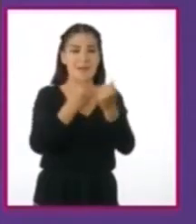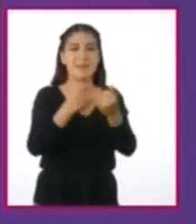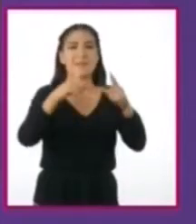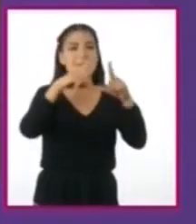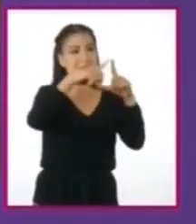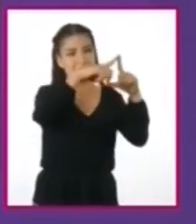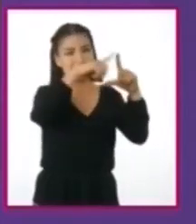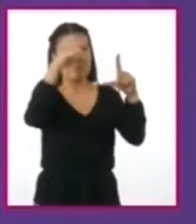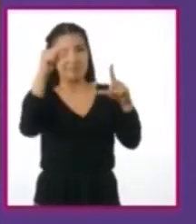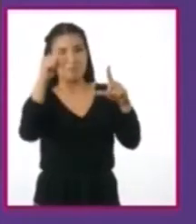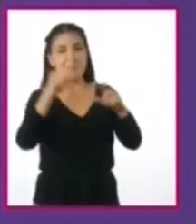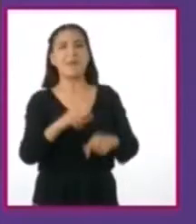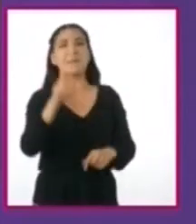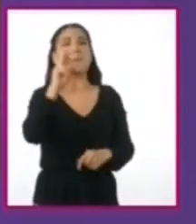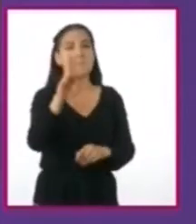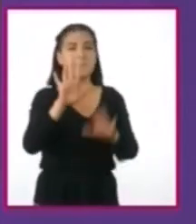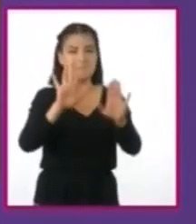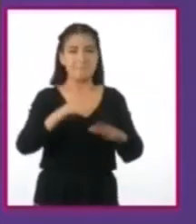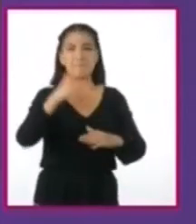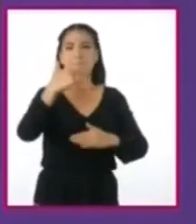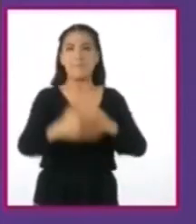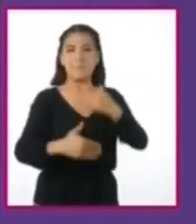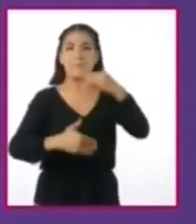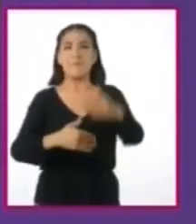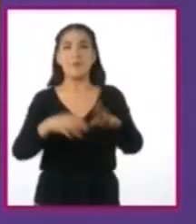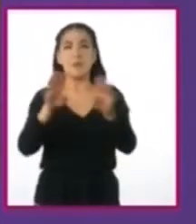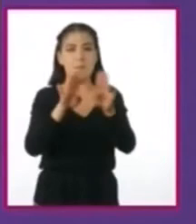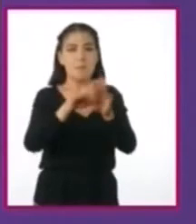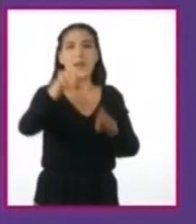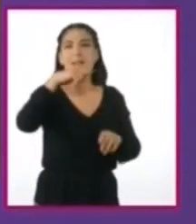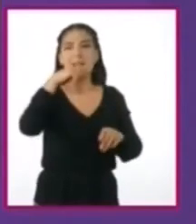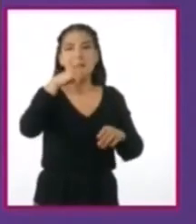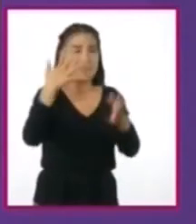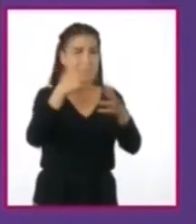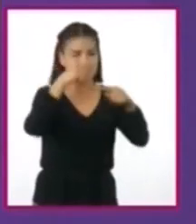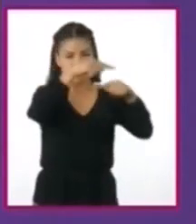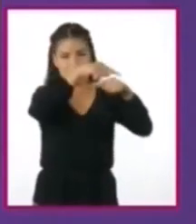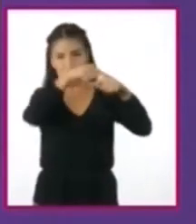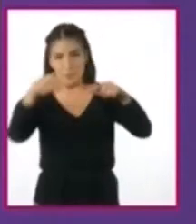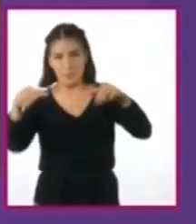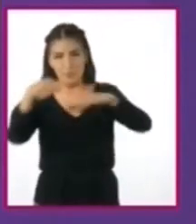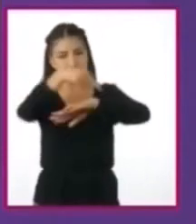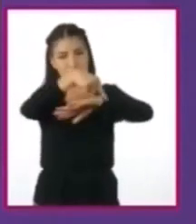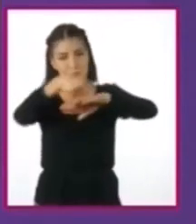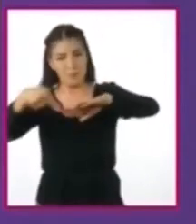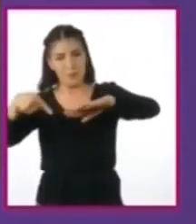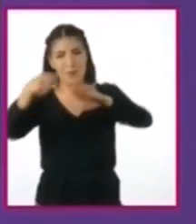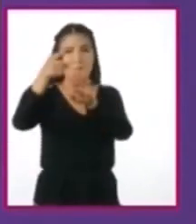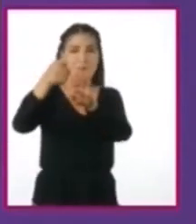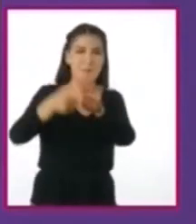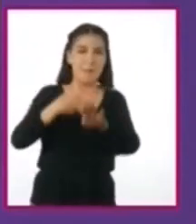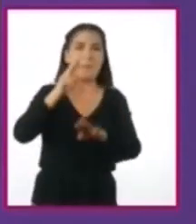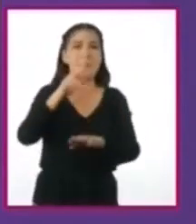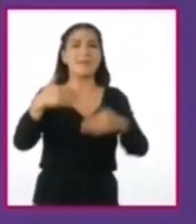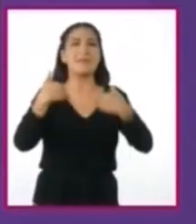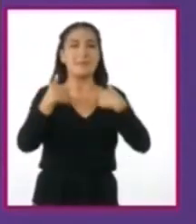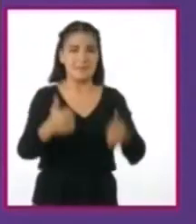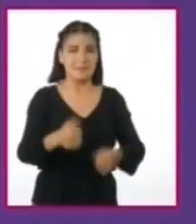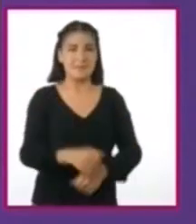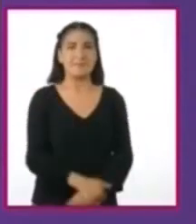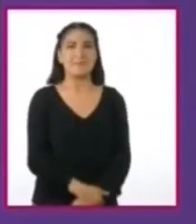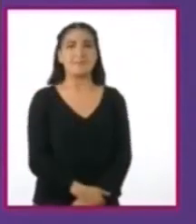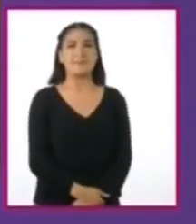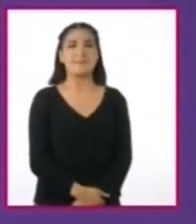ver, vamos paso por paso a trazarlo y así obtener cuál es la relación de nuestro tema en este teorema.